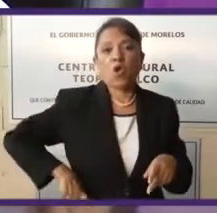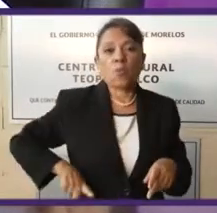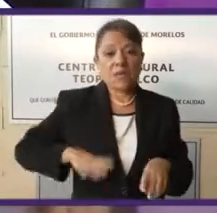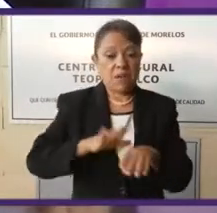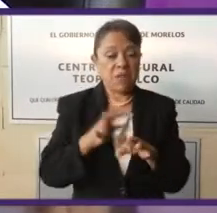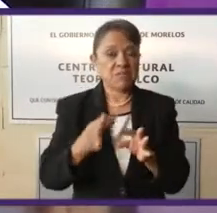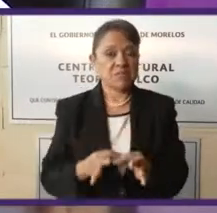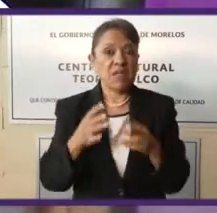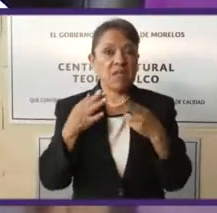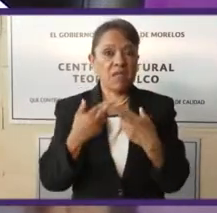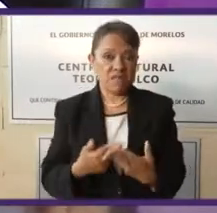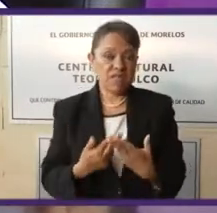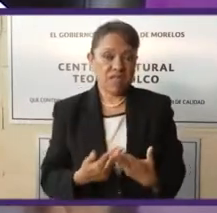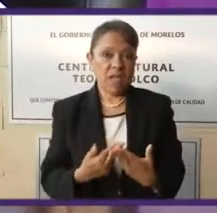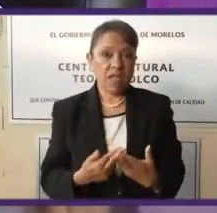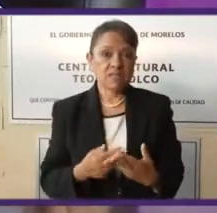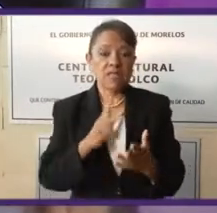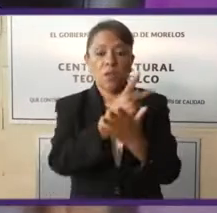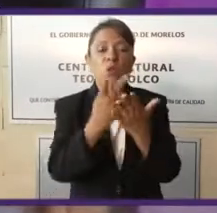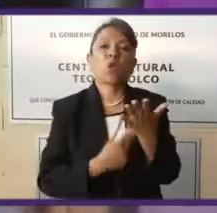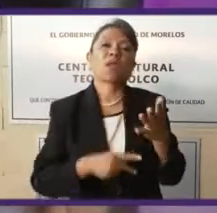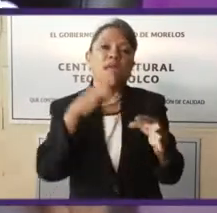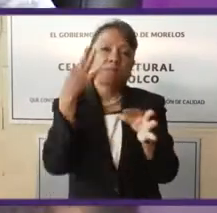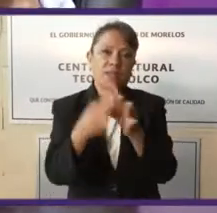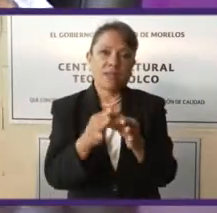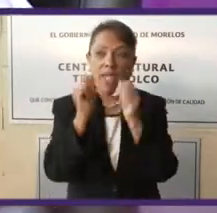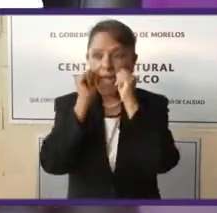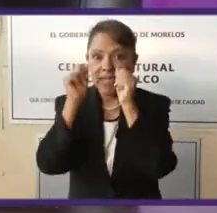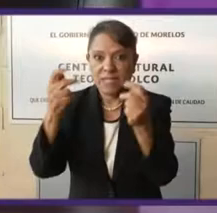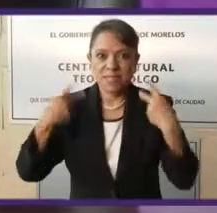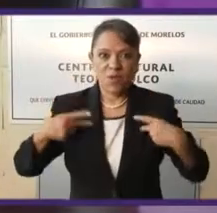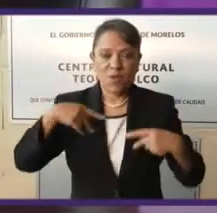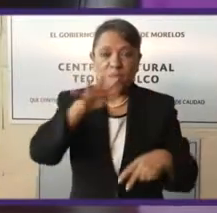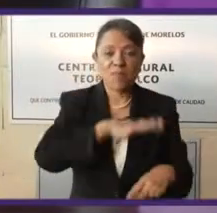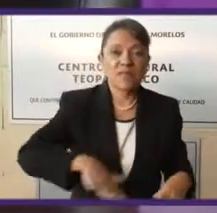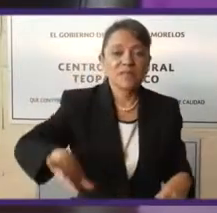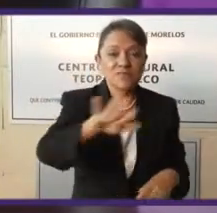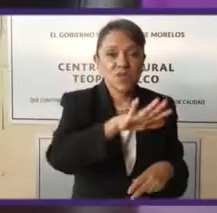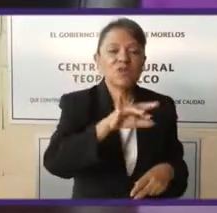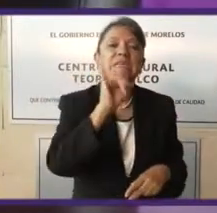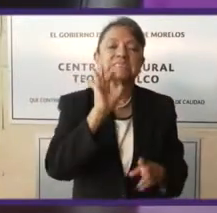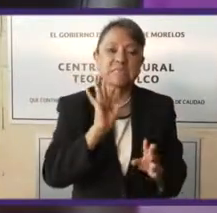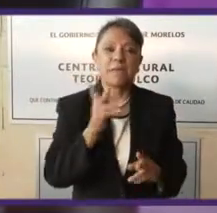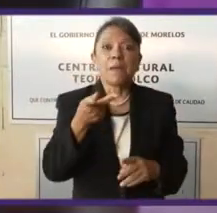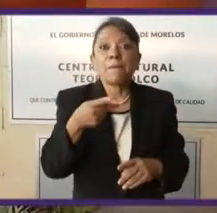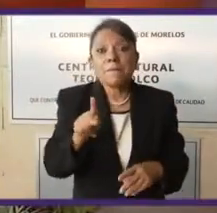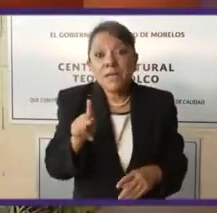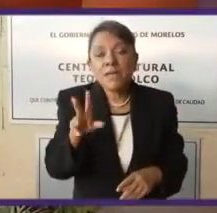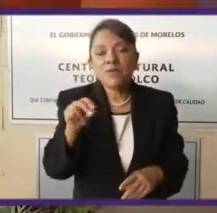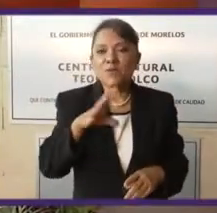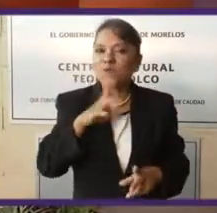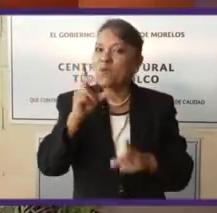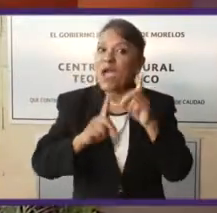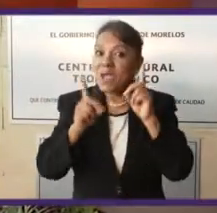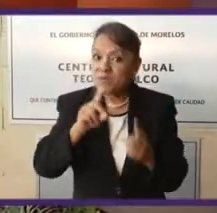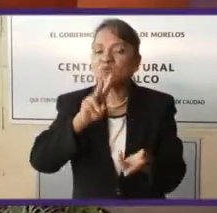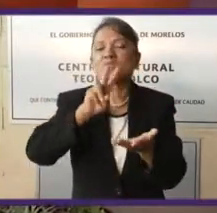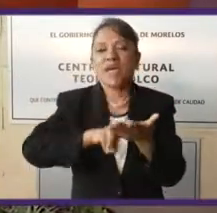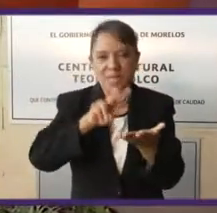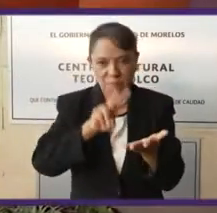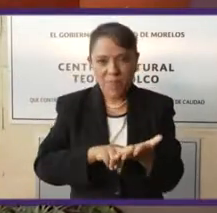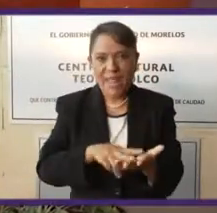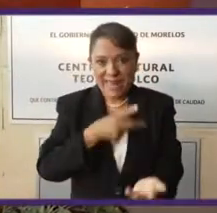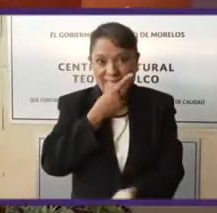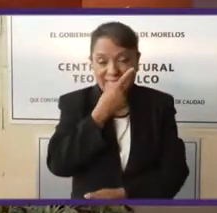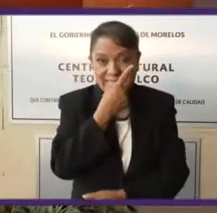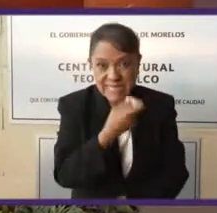eficacia, con un programa específico y atendiendo a los ciudadanos. Pero también, sin duda, me parece, y vale mucho la pena decirlo,